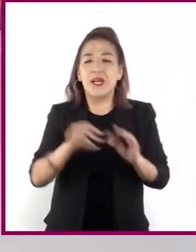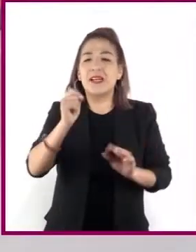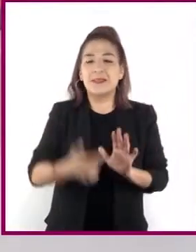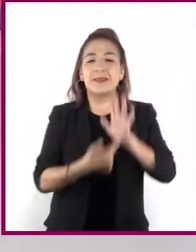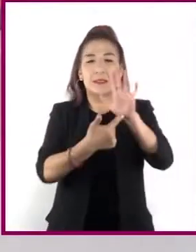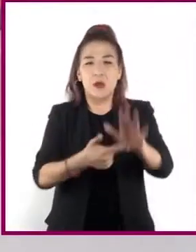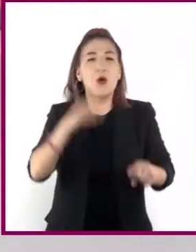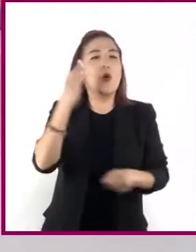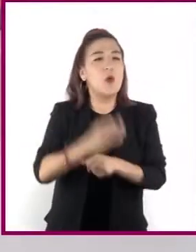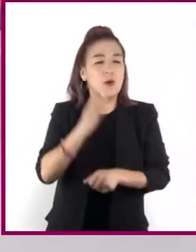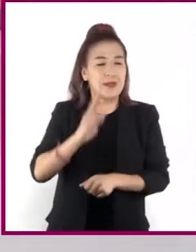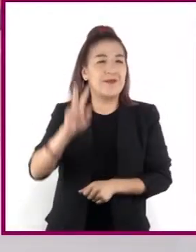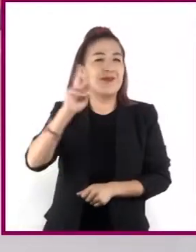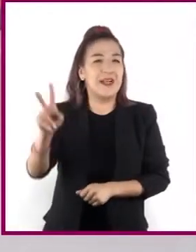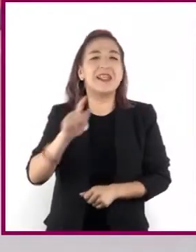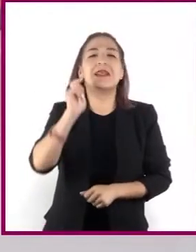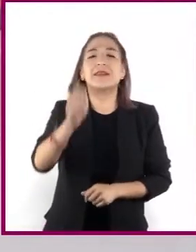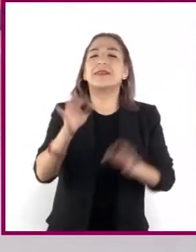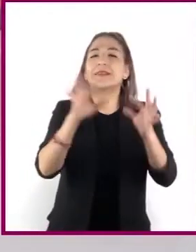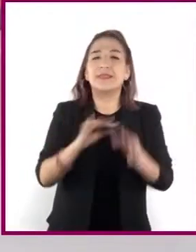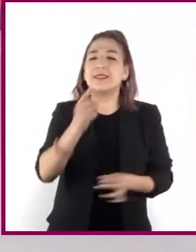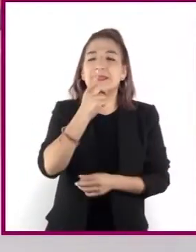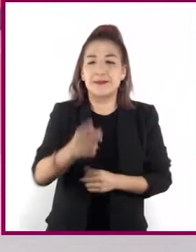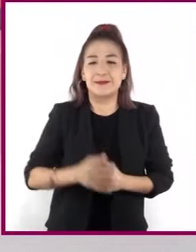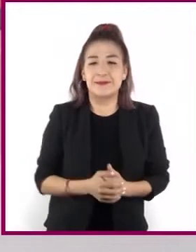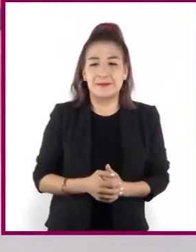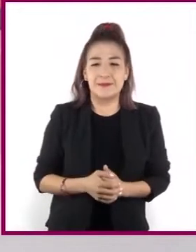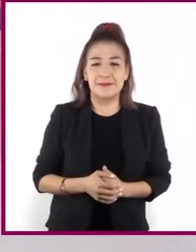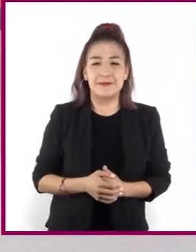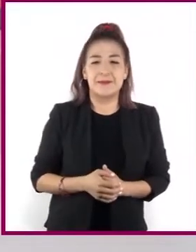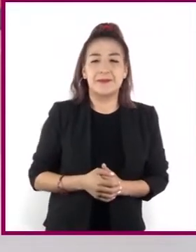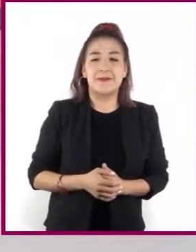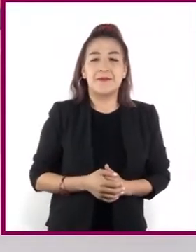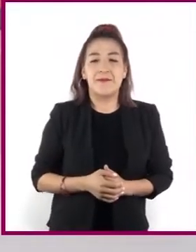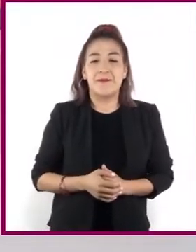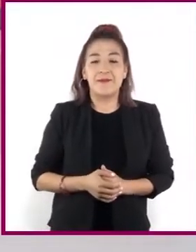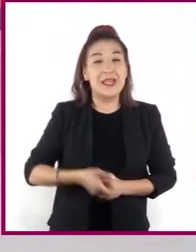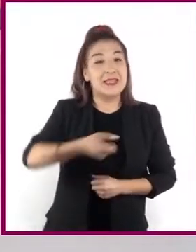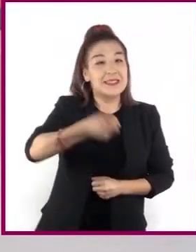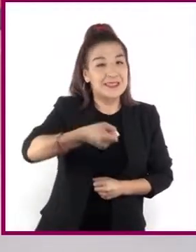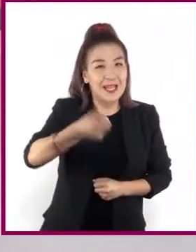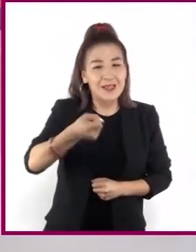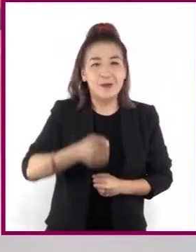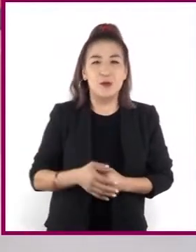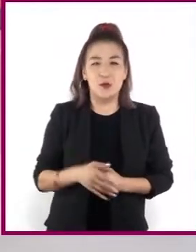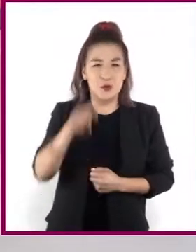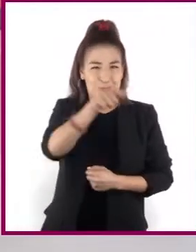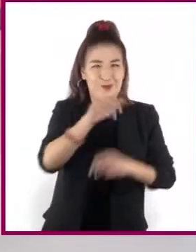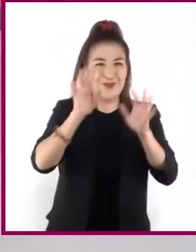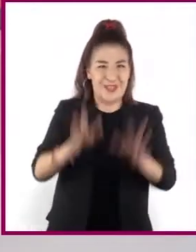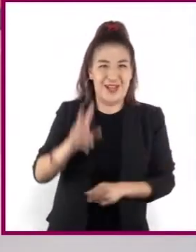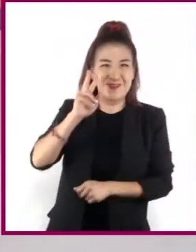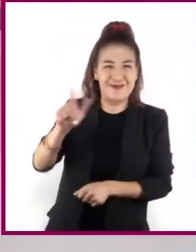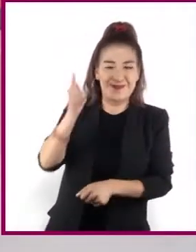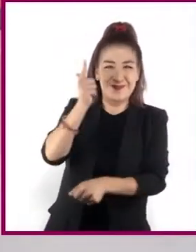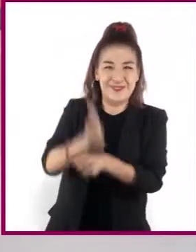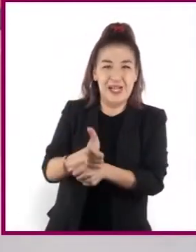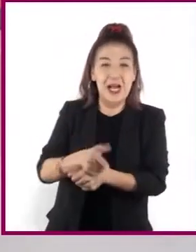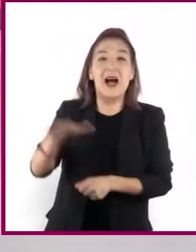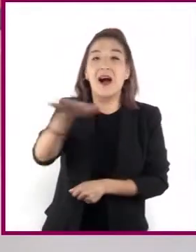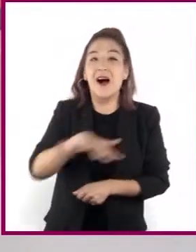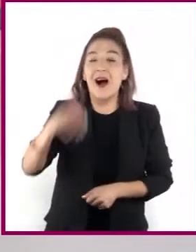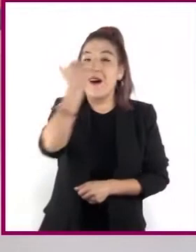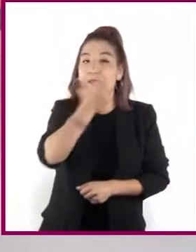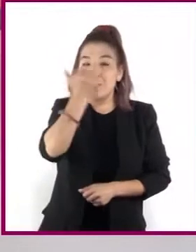Escuchemos lo que nos tiene que decir. Les saludo. Como se habrán dado cuenta nuestras alumnas y